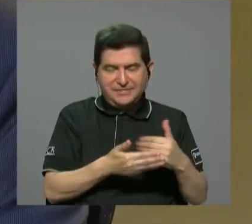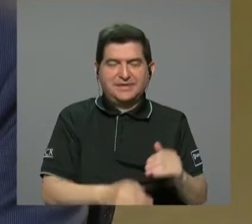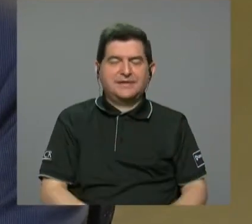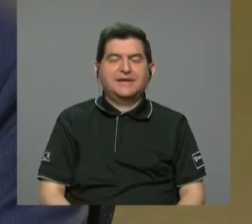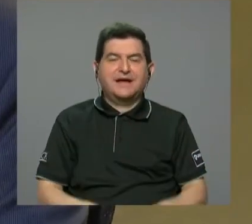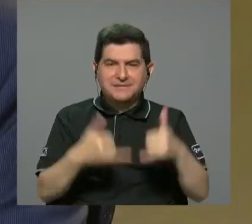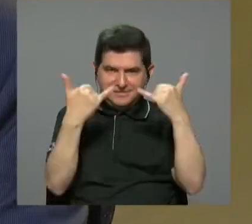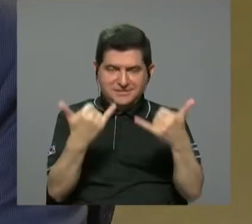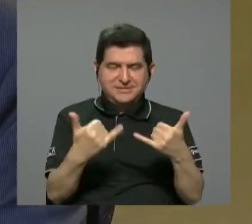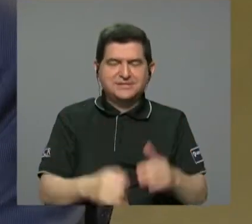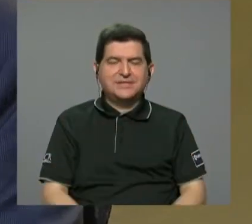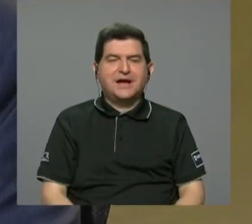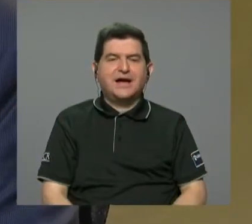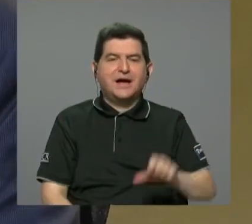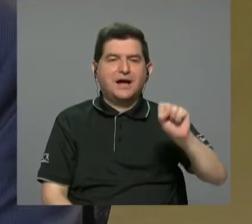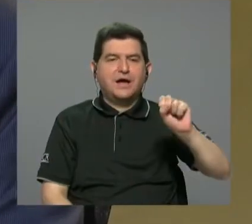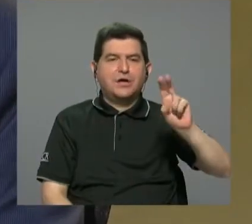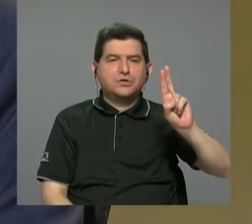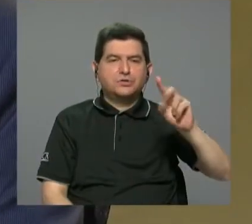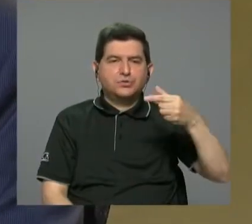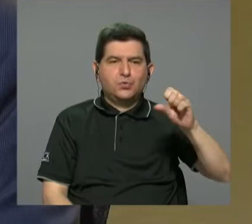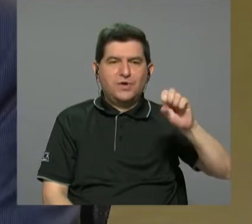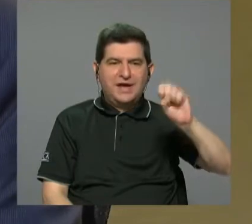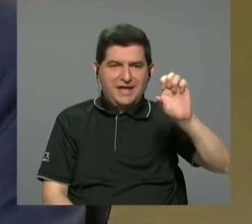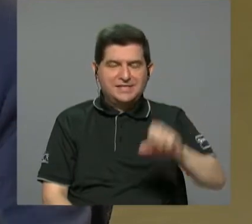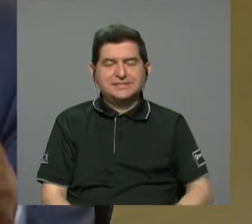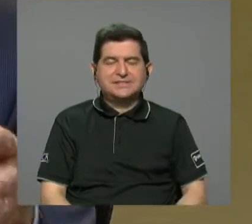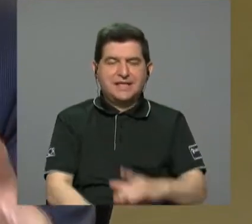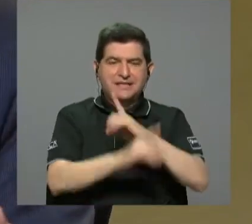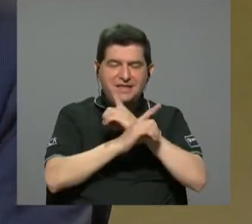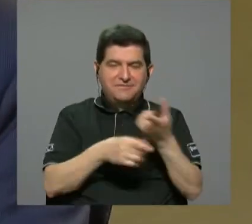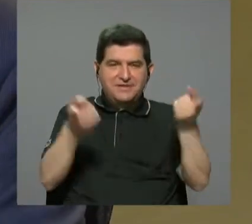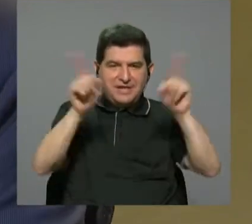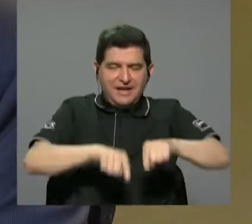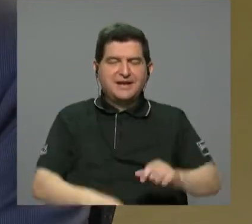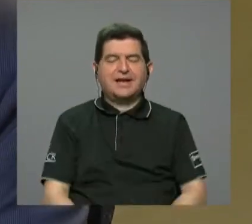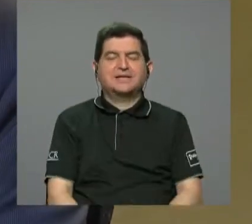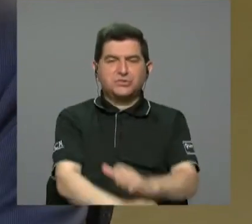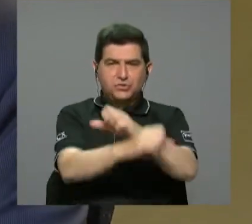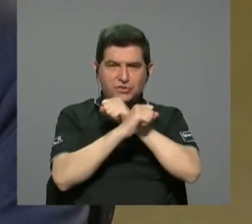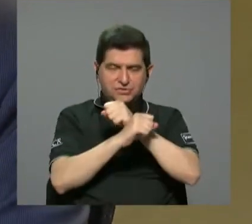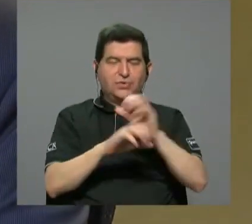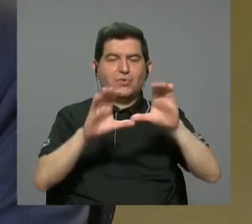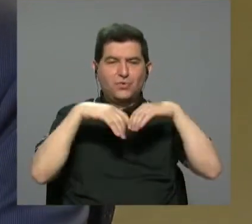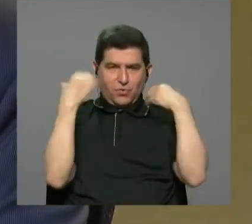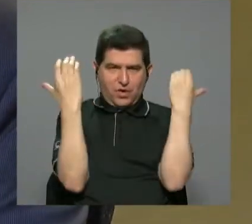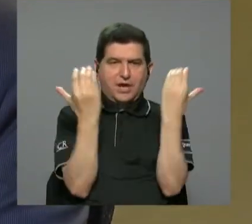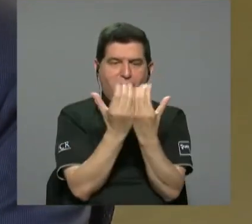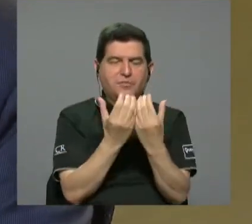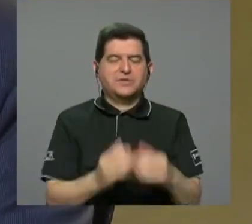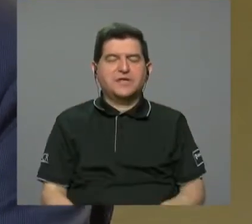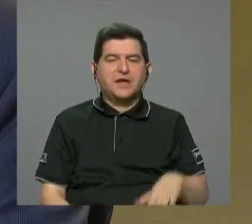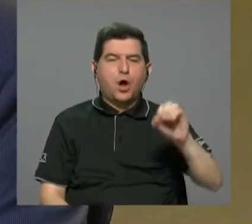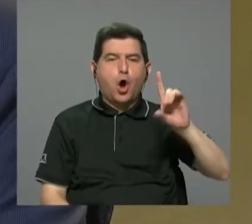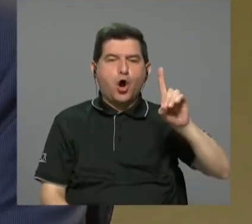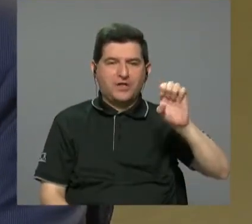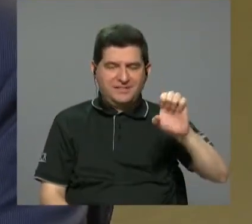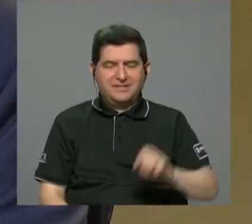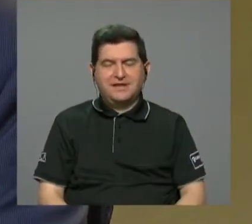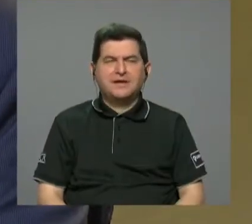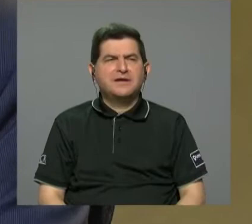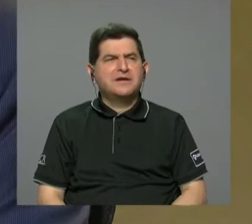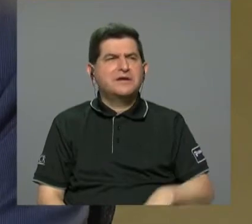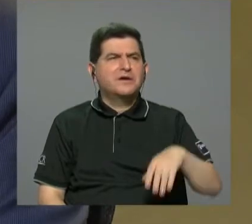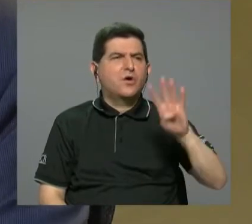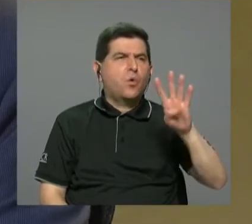de que la SUGESE, que fuimos a defender el caso de seguros en el comité respectivo en la OCDE, escasos 4 o